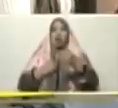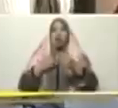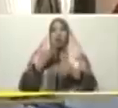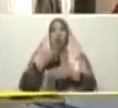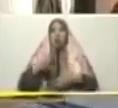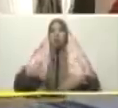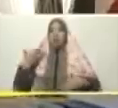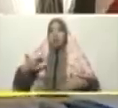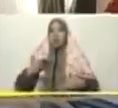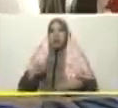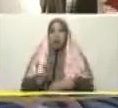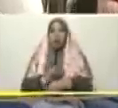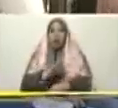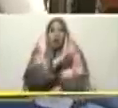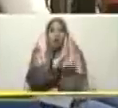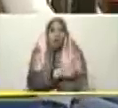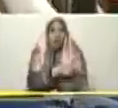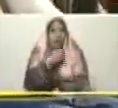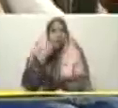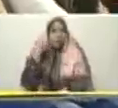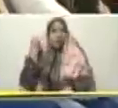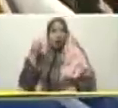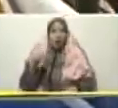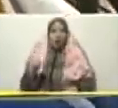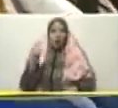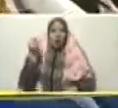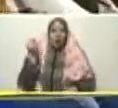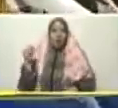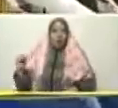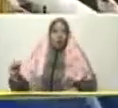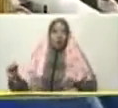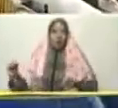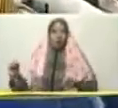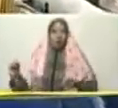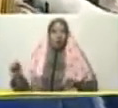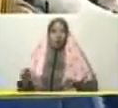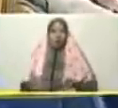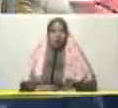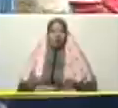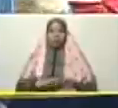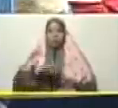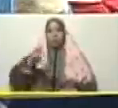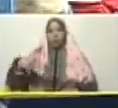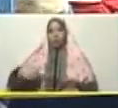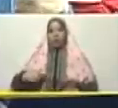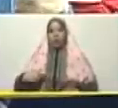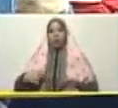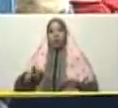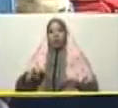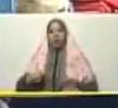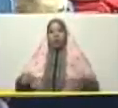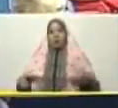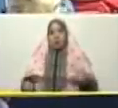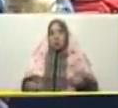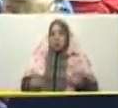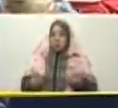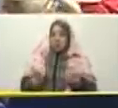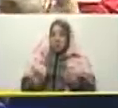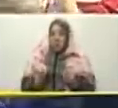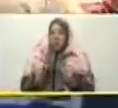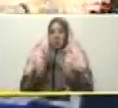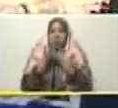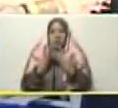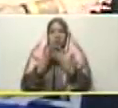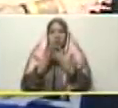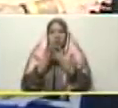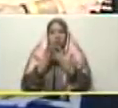como debe ser una belleza pues nosotros tenemos ese espíritu también nosotros